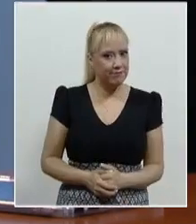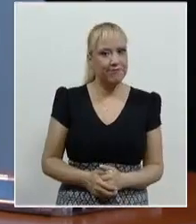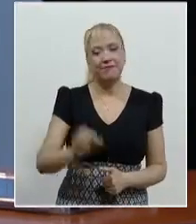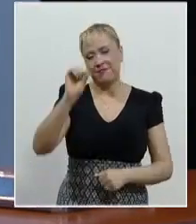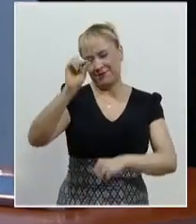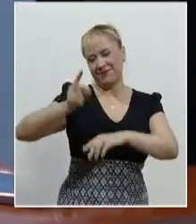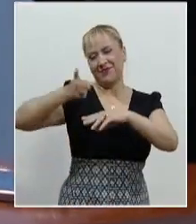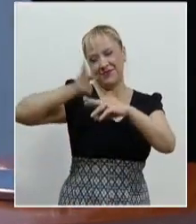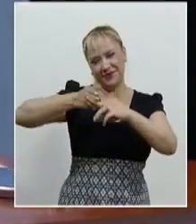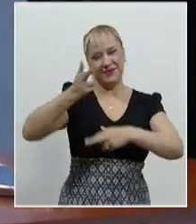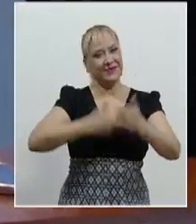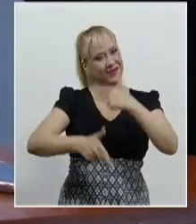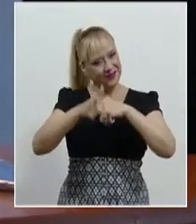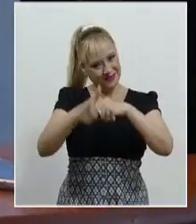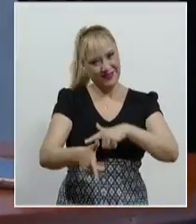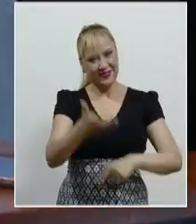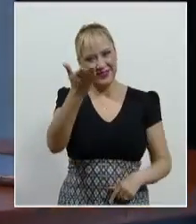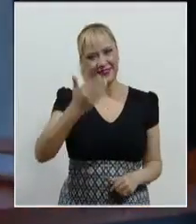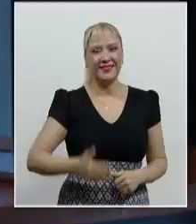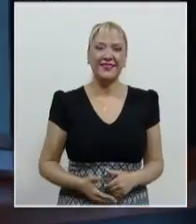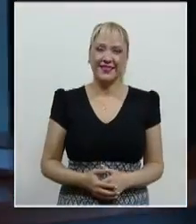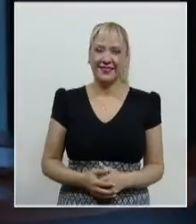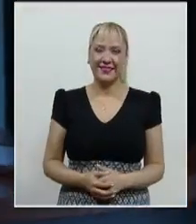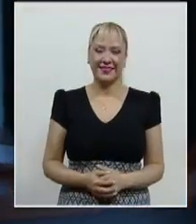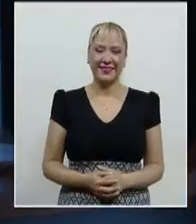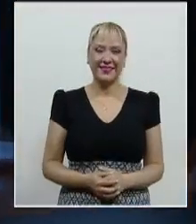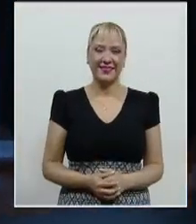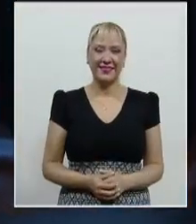Vamos a una pausa y continuamos.